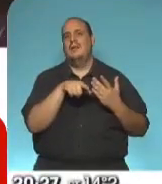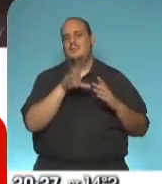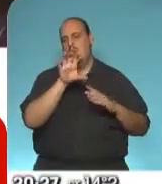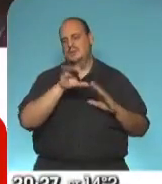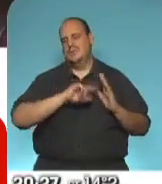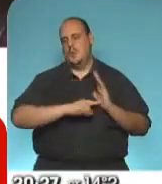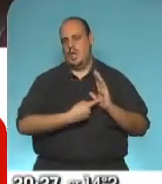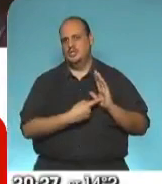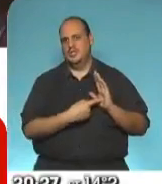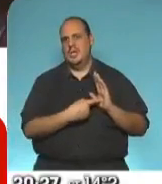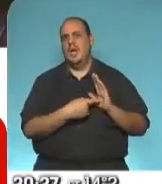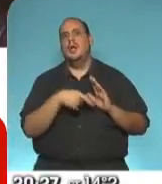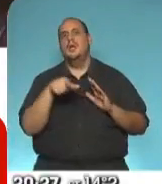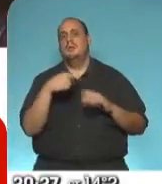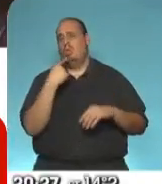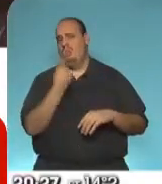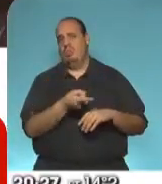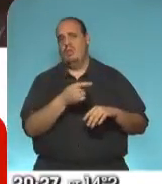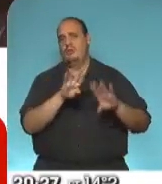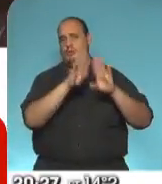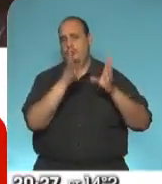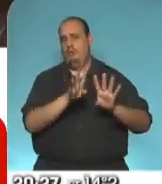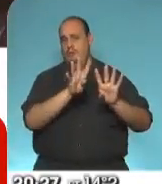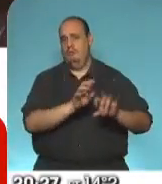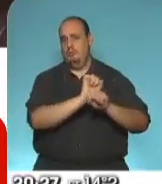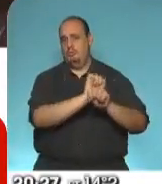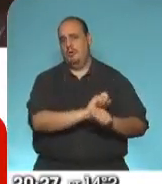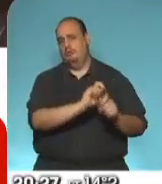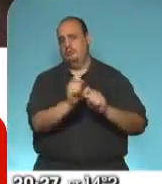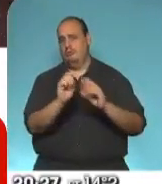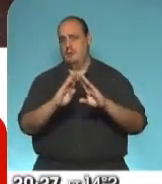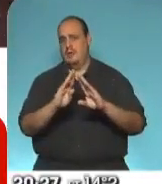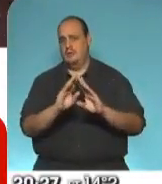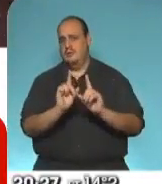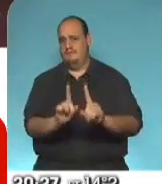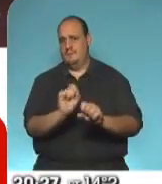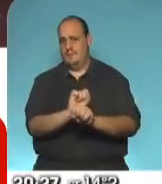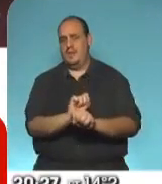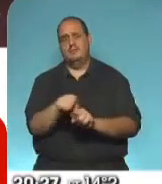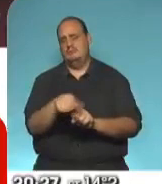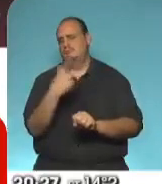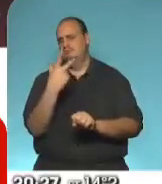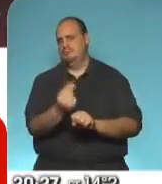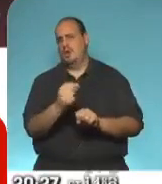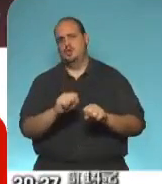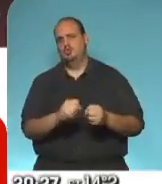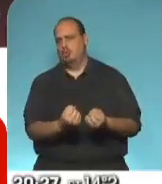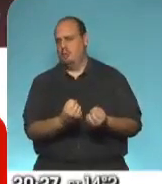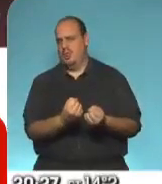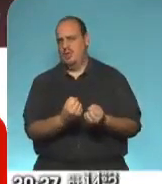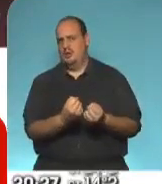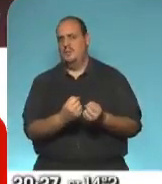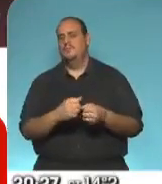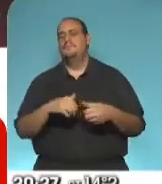Buenos Aires y suspendió los efectos del habeas corpus que oportunamente había dictado la casación, por el